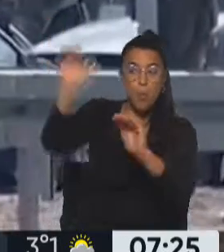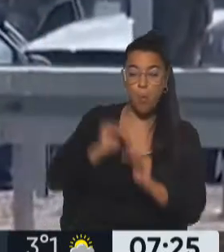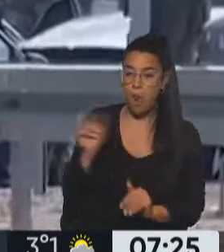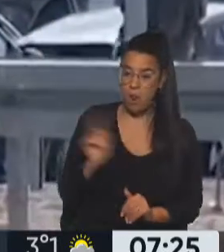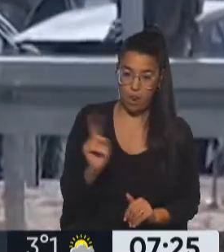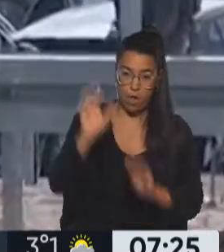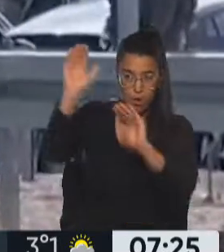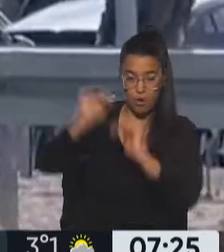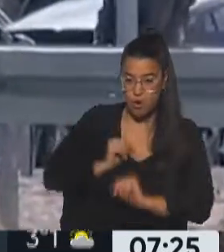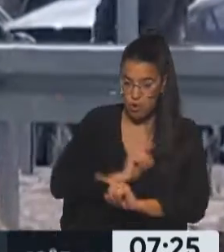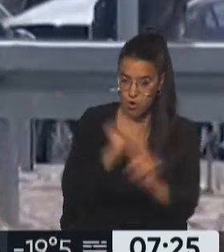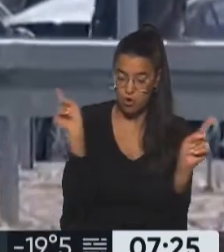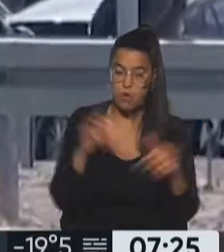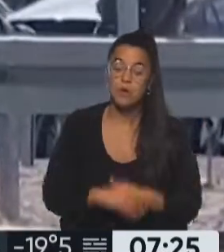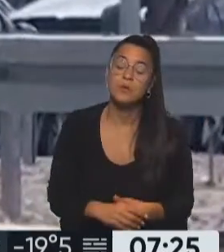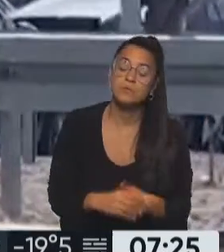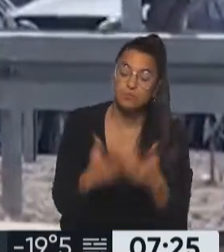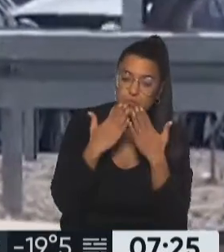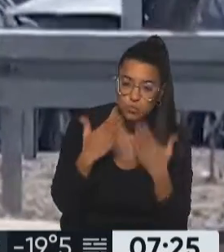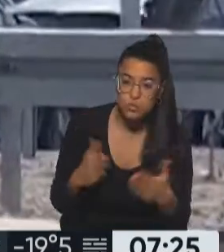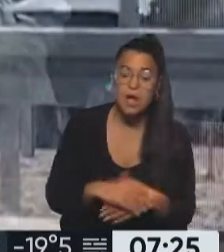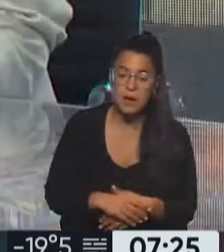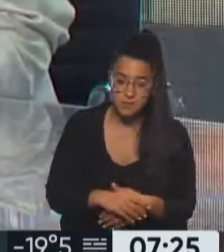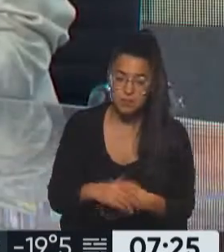Nosotras no somos ellos. Darío, muchísimas